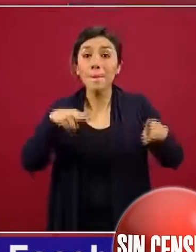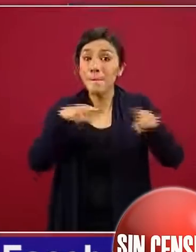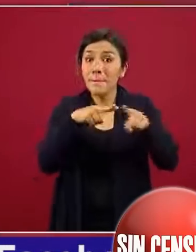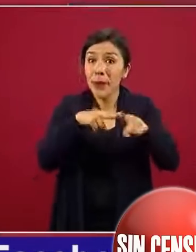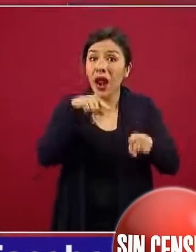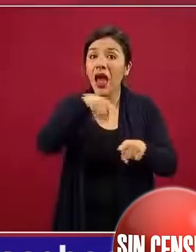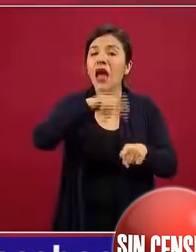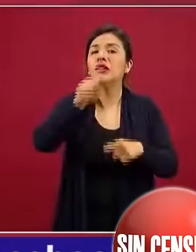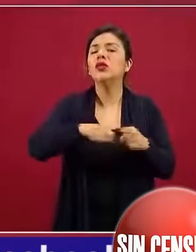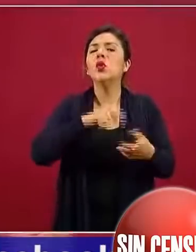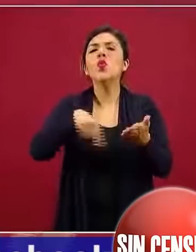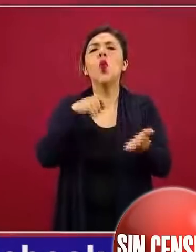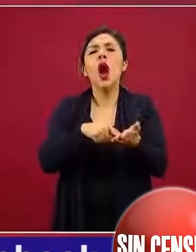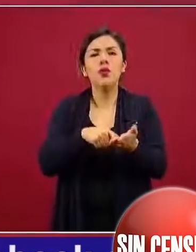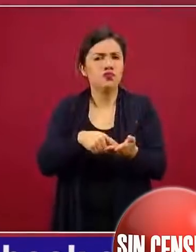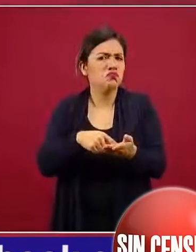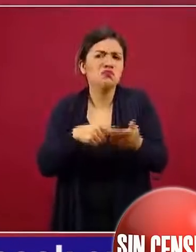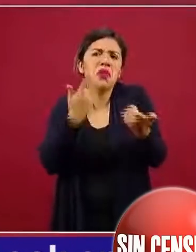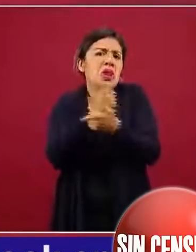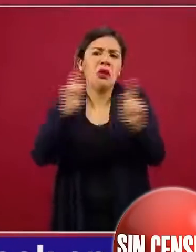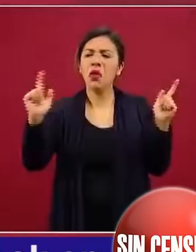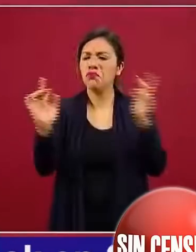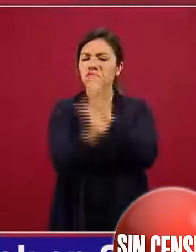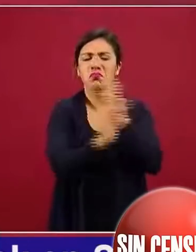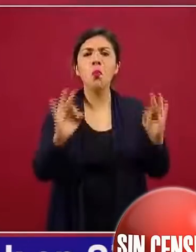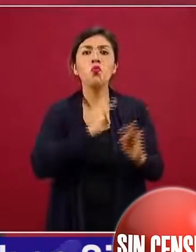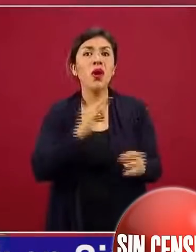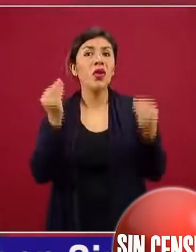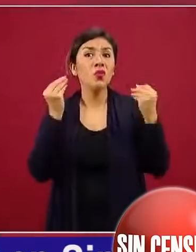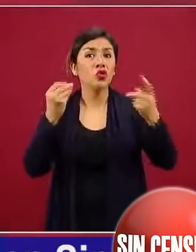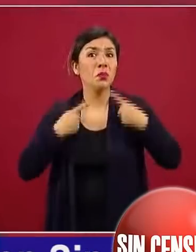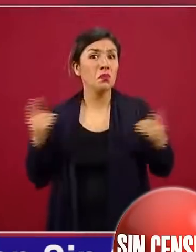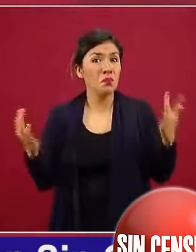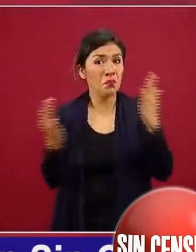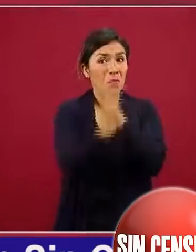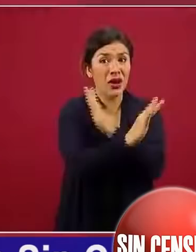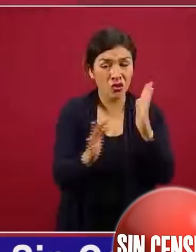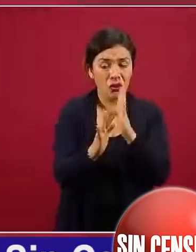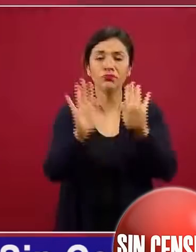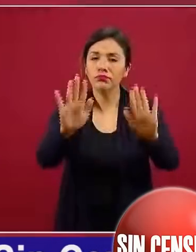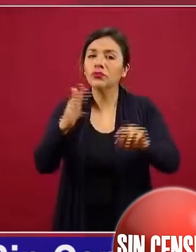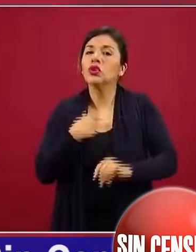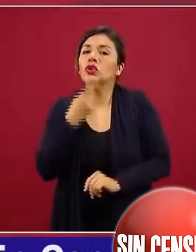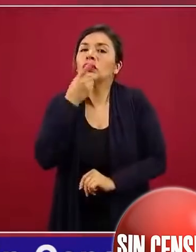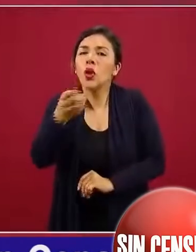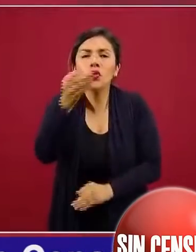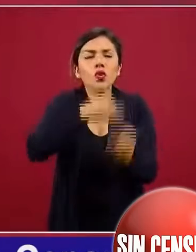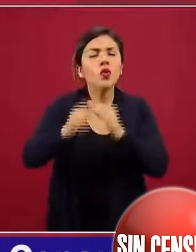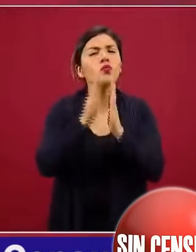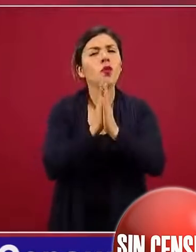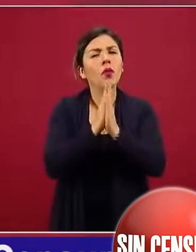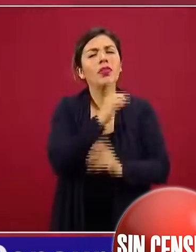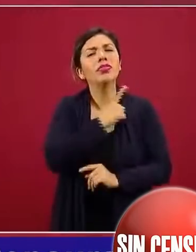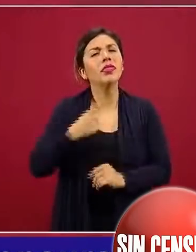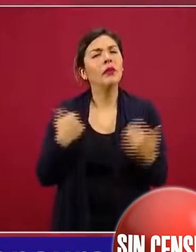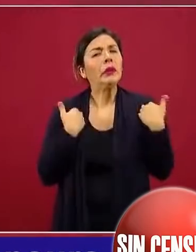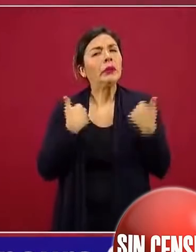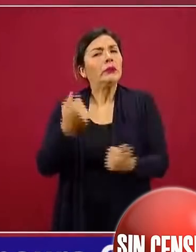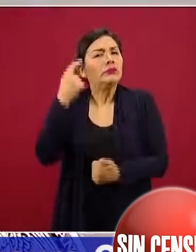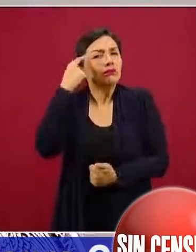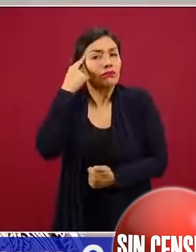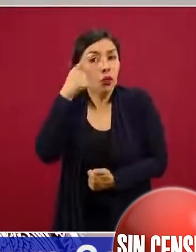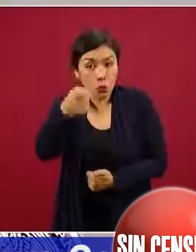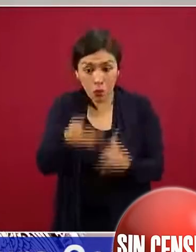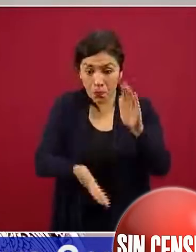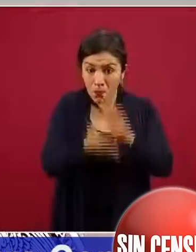espacio público en donde podría haber conglomeraciones, y aquí lo que pedimos es a la población tener conciencia de esto. Si usted